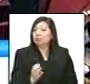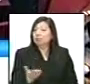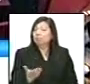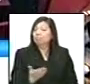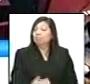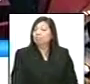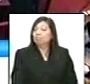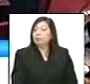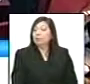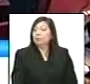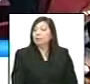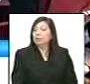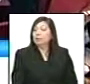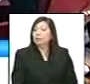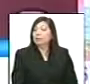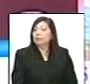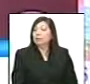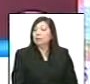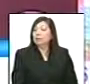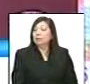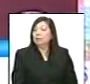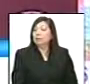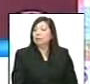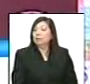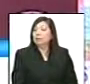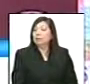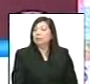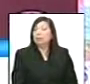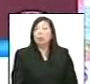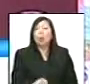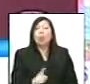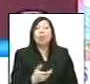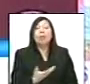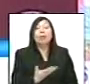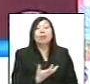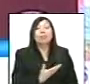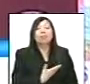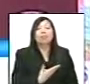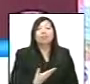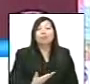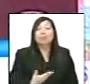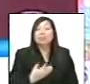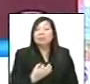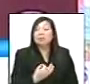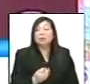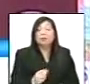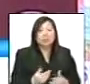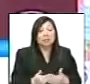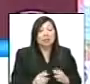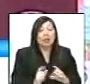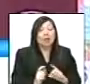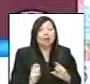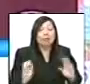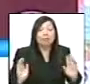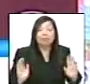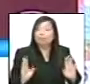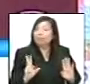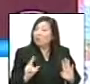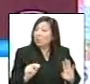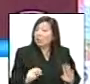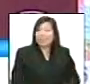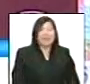que es potestativo el candidato a la presidencia si va o no en una lista al Congreso. No